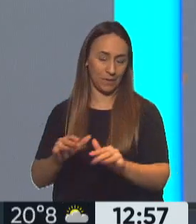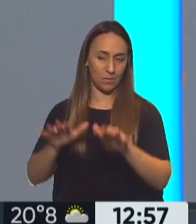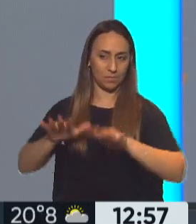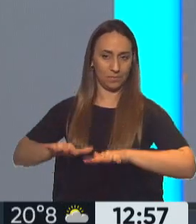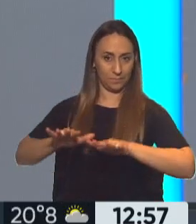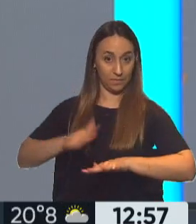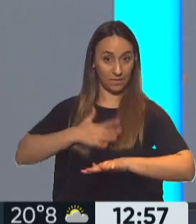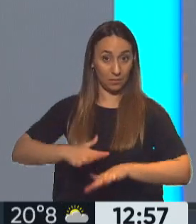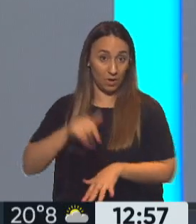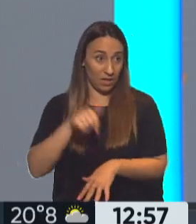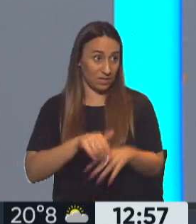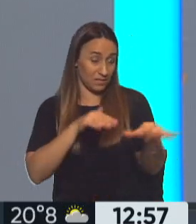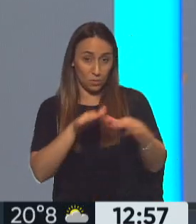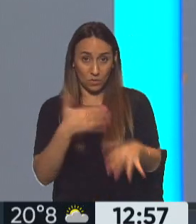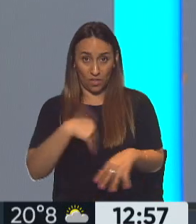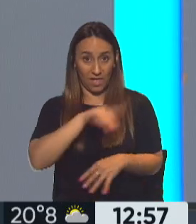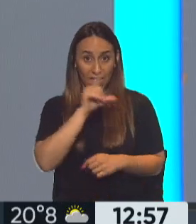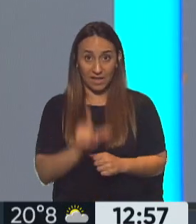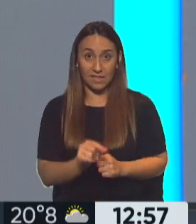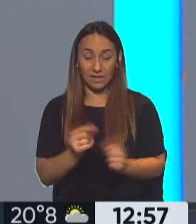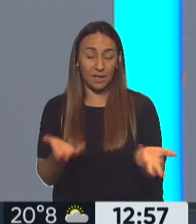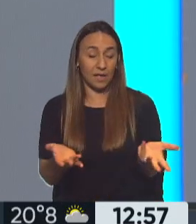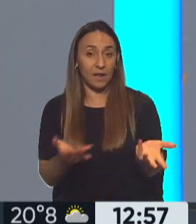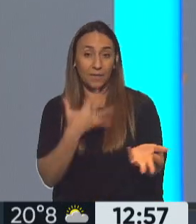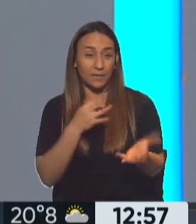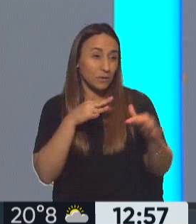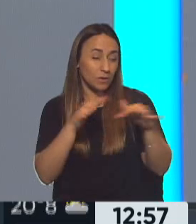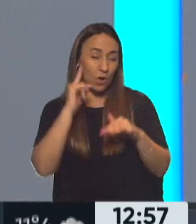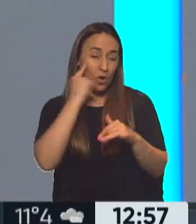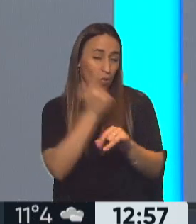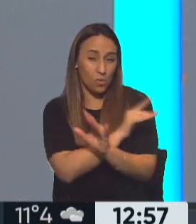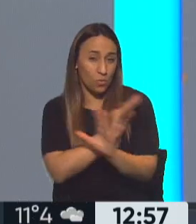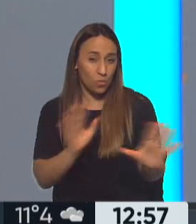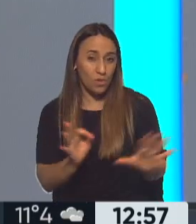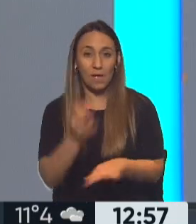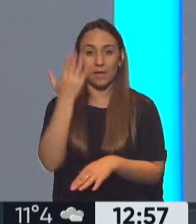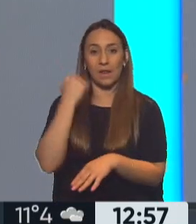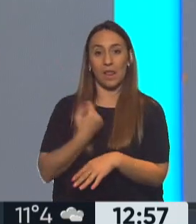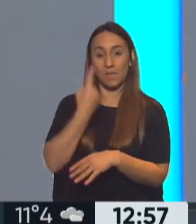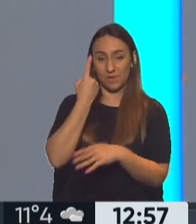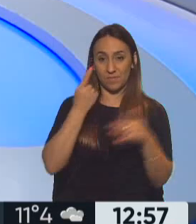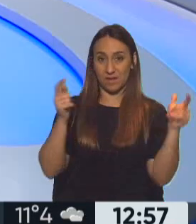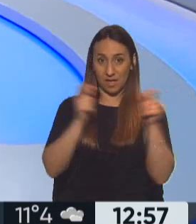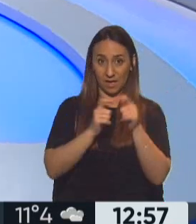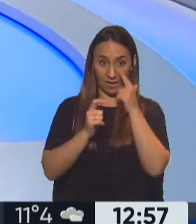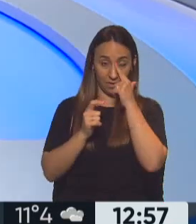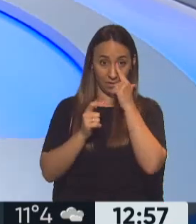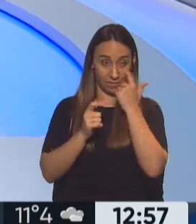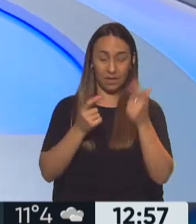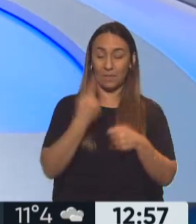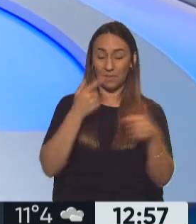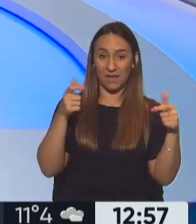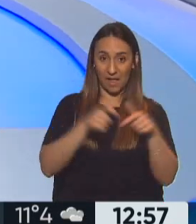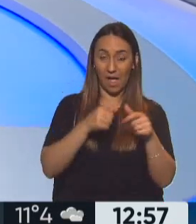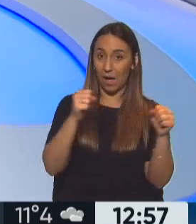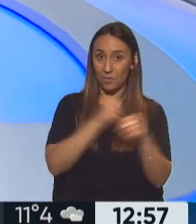estas condiciones que estamos viendo en el país, es el grado de locura, lo que se había aprobado en el primer pliego, en el pliego original en la Cámara de Diputados,